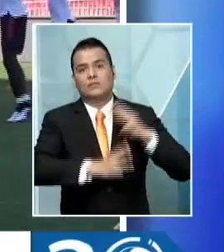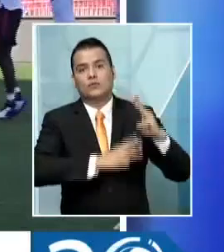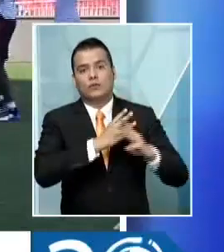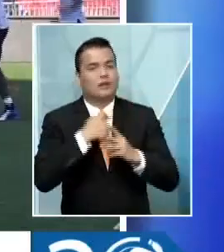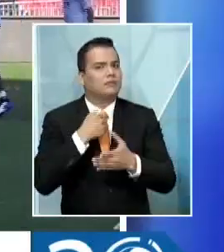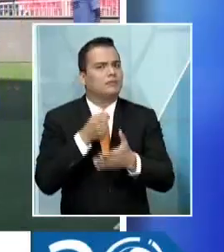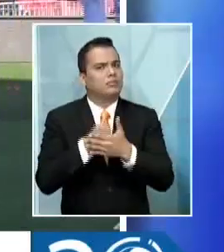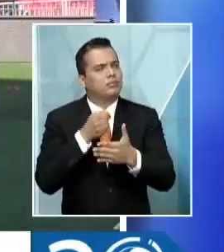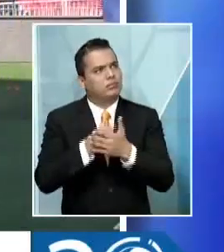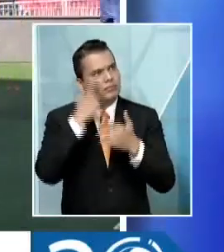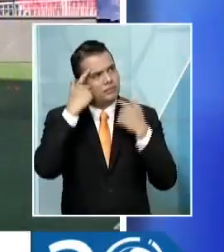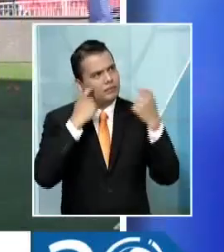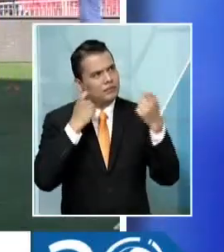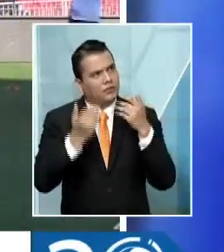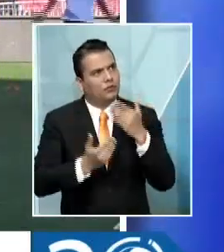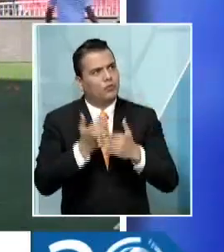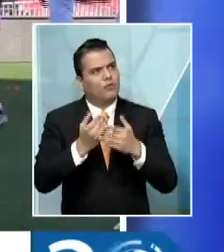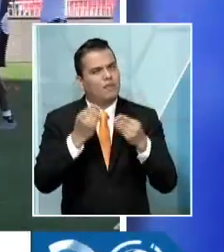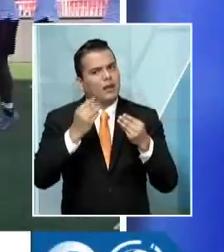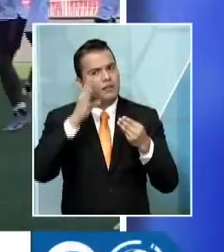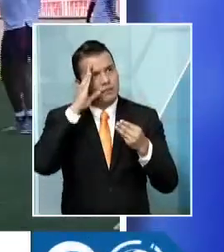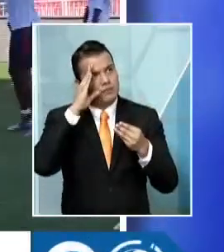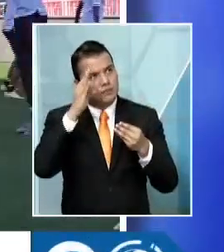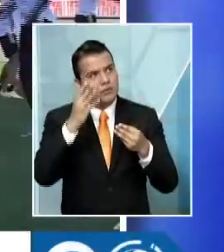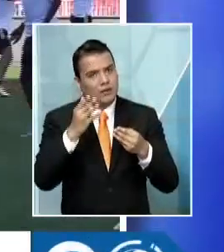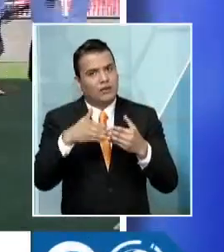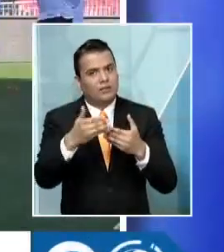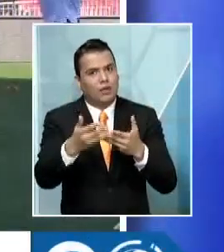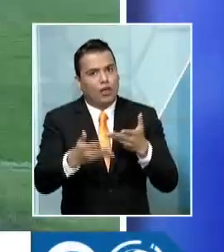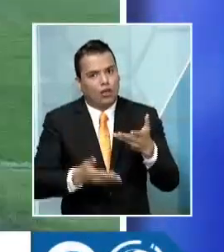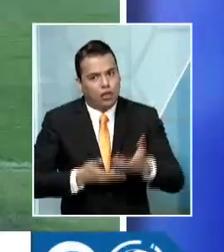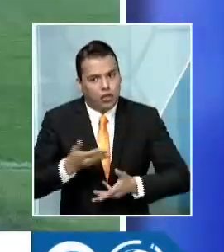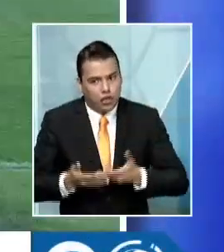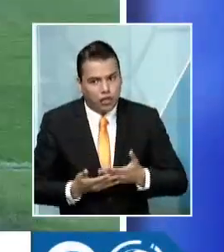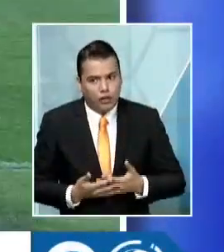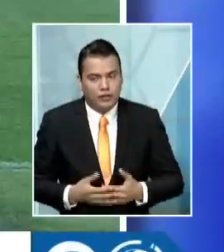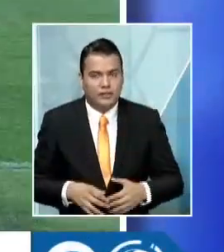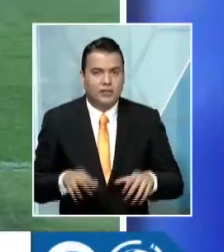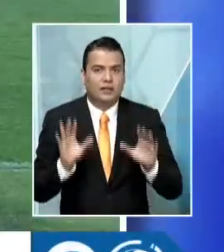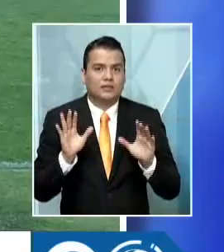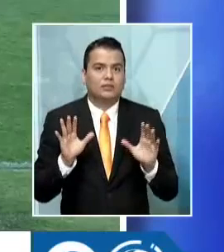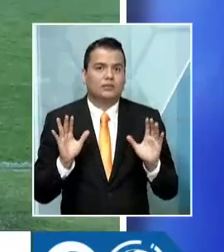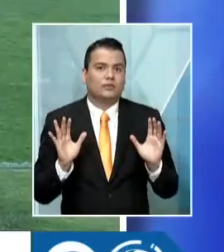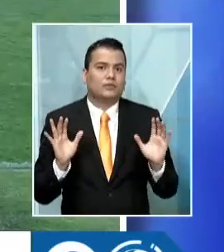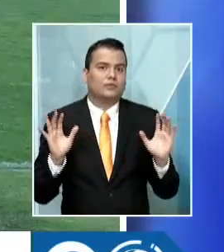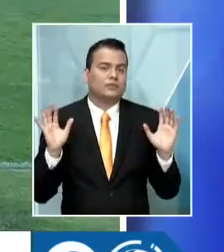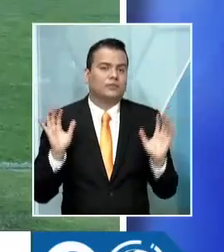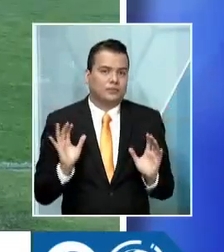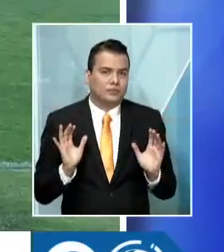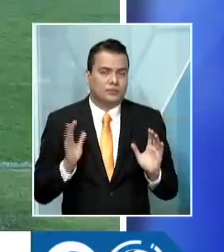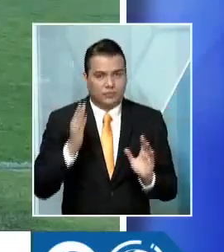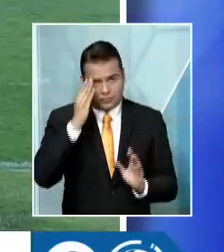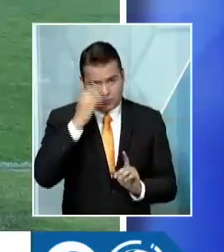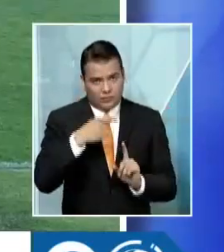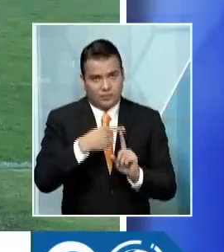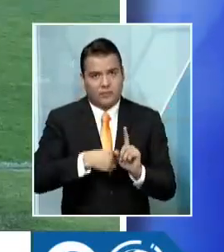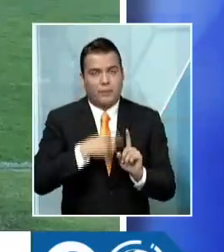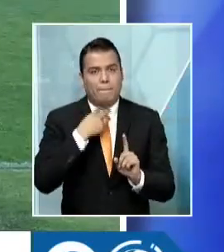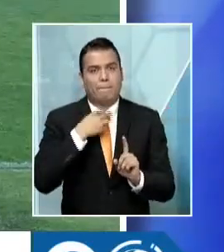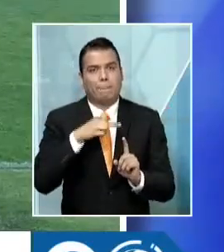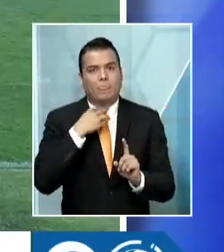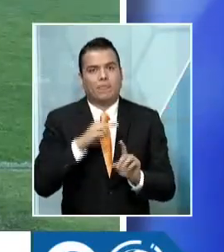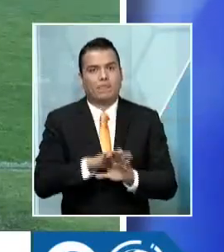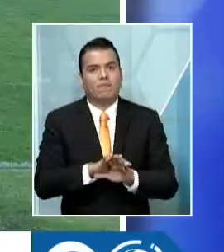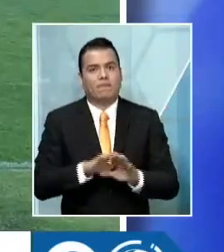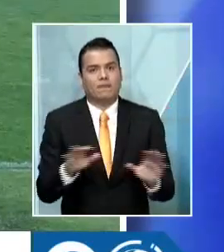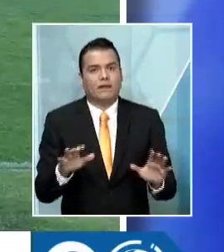futuro, las herramientas podrían escasear en momentos difíciles y cruciales. El viernes 13 de noviembre, la Selección Colombia jugará en